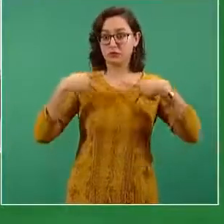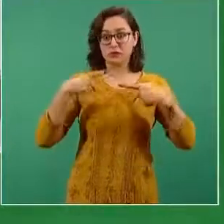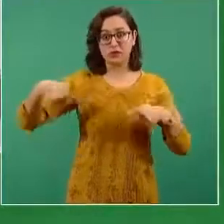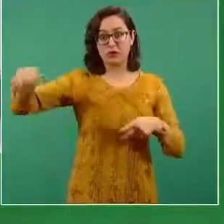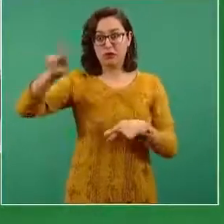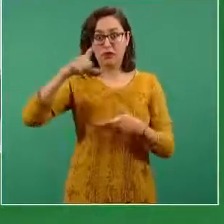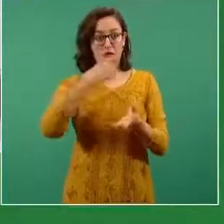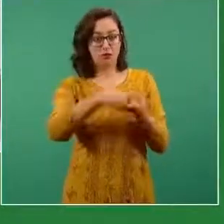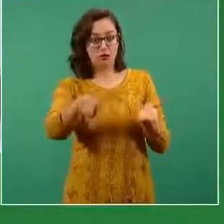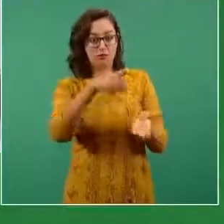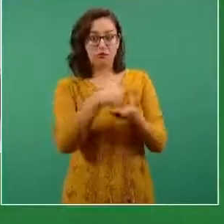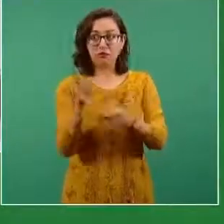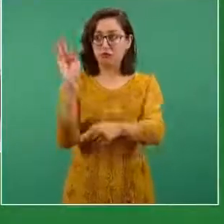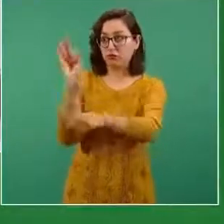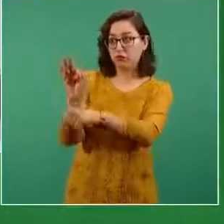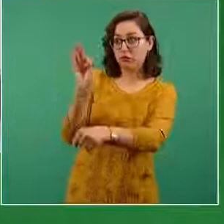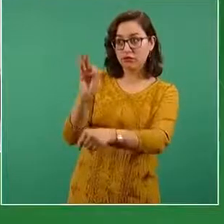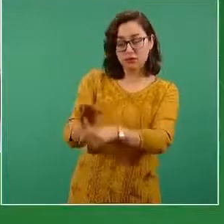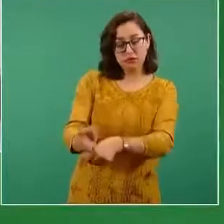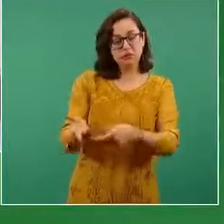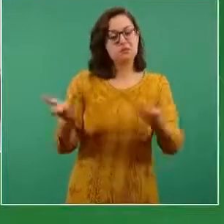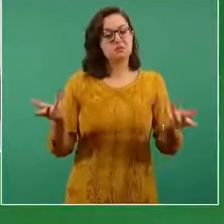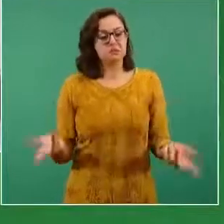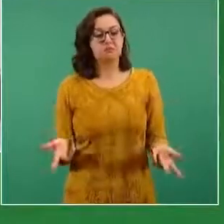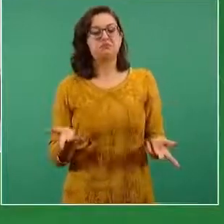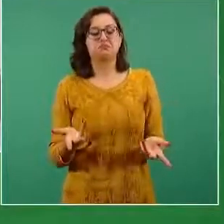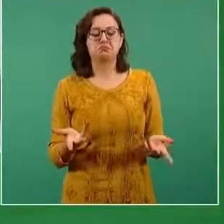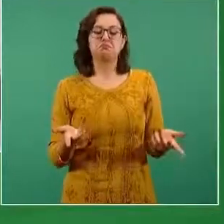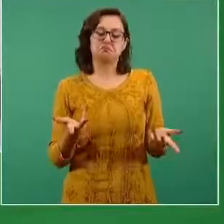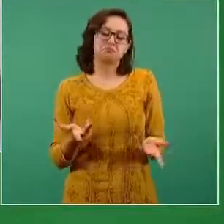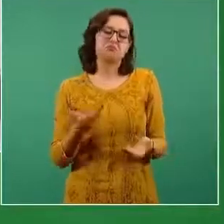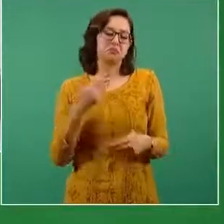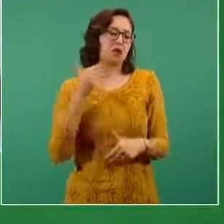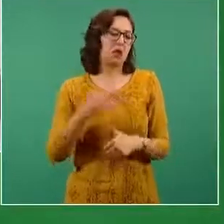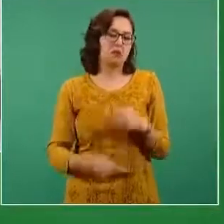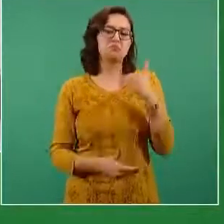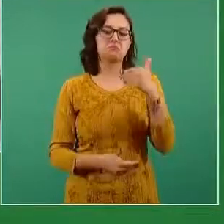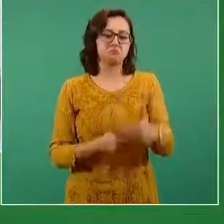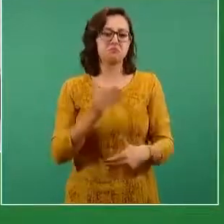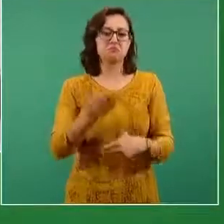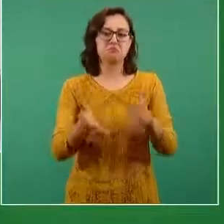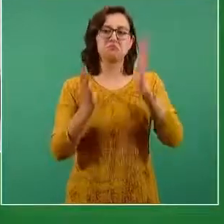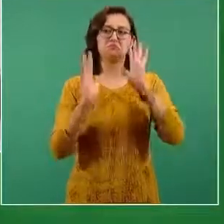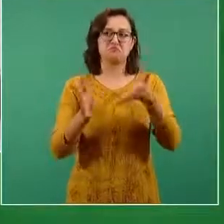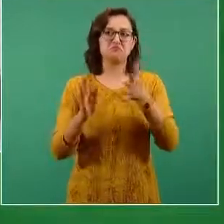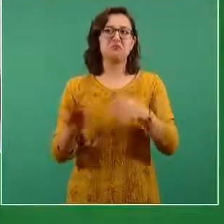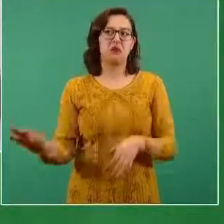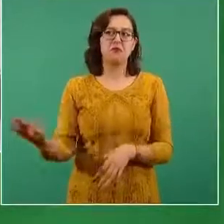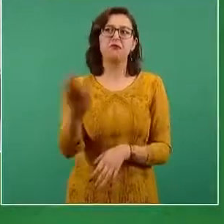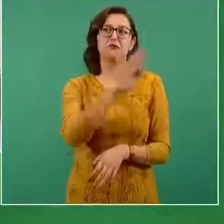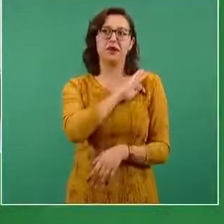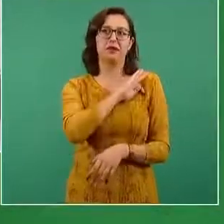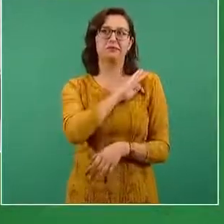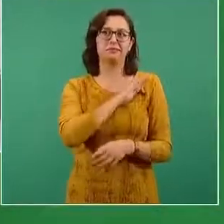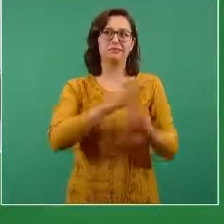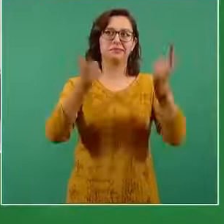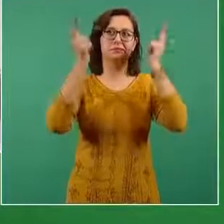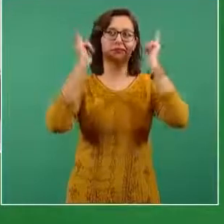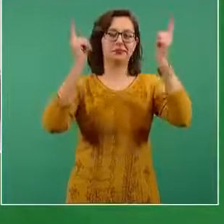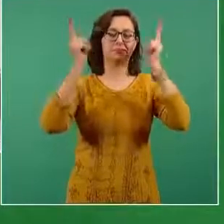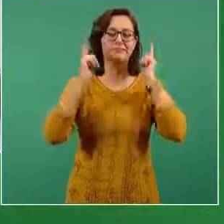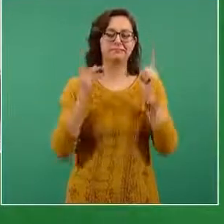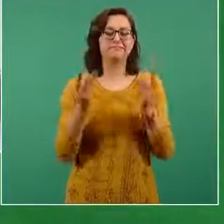a comprar, creo que tenemos mucha esperanza en el estado y en el país. Creo que